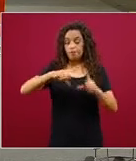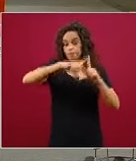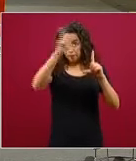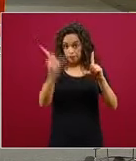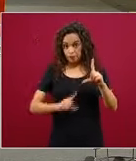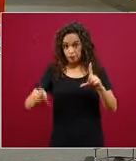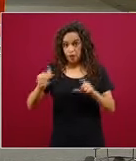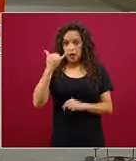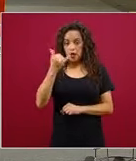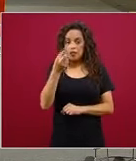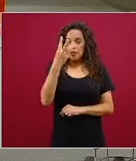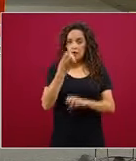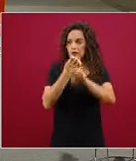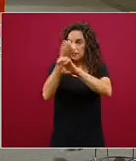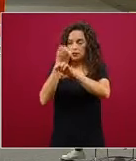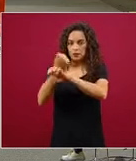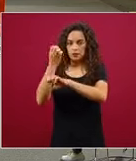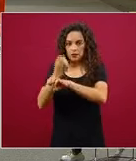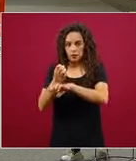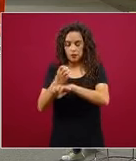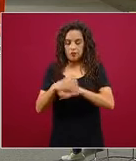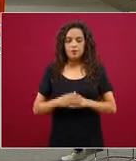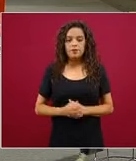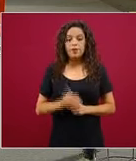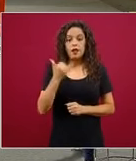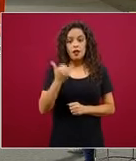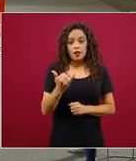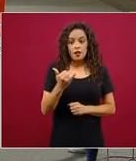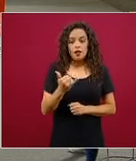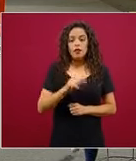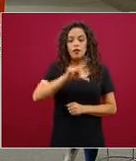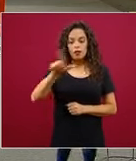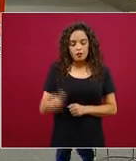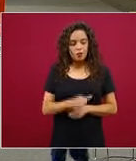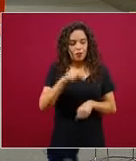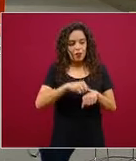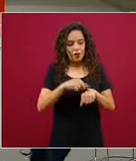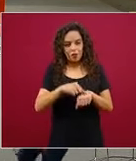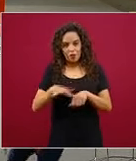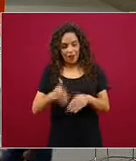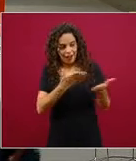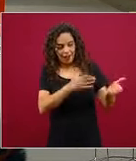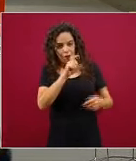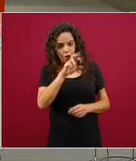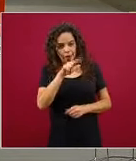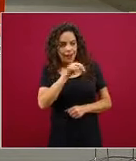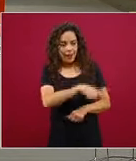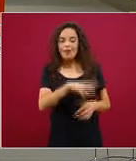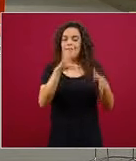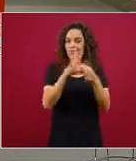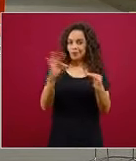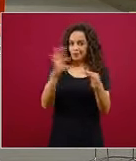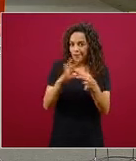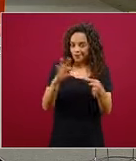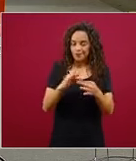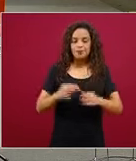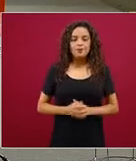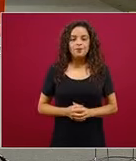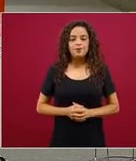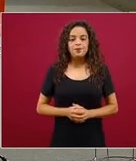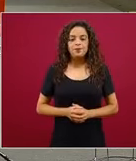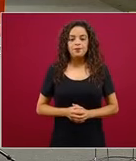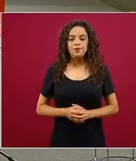tres estados de la República, y luego tendremos la presentación de la doctora Lorena Rodríguez Bores.